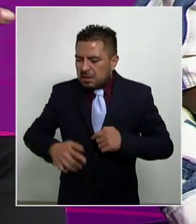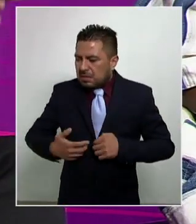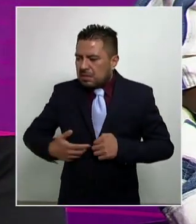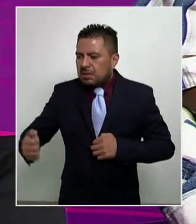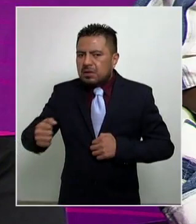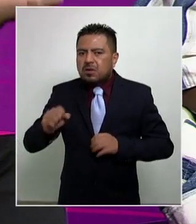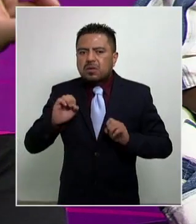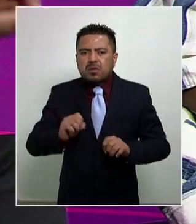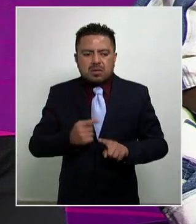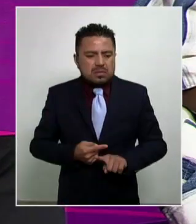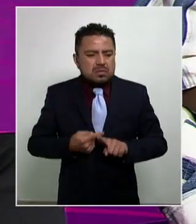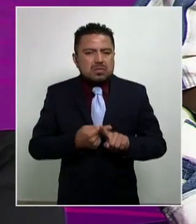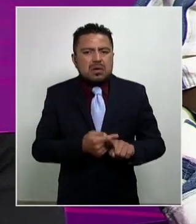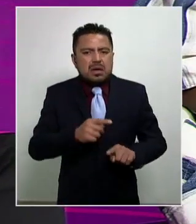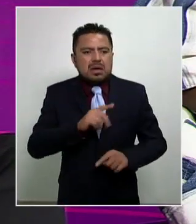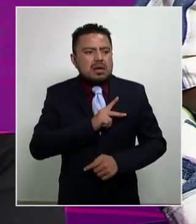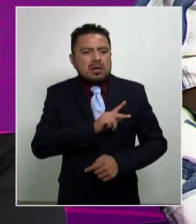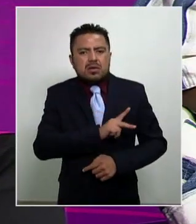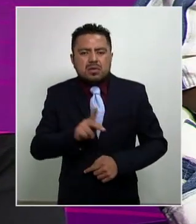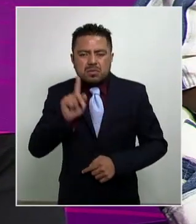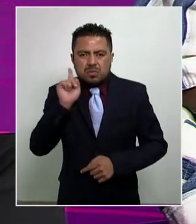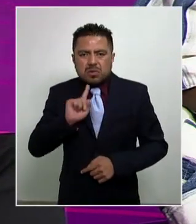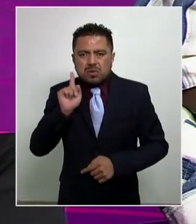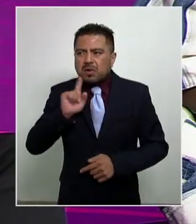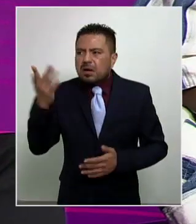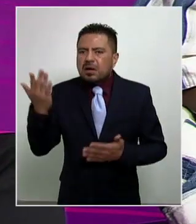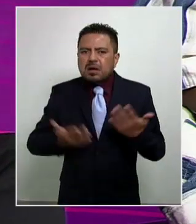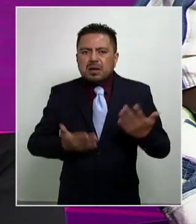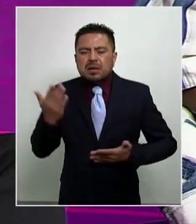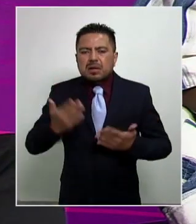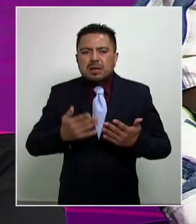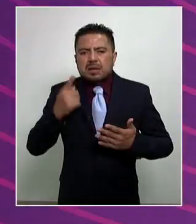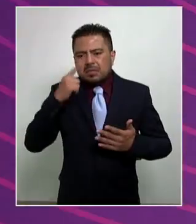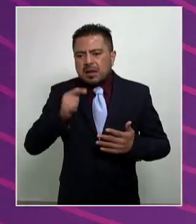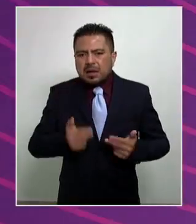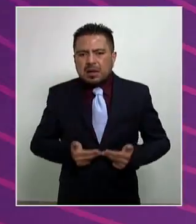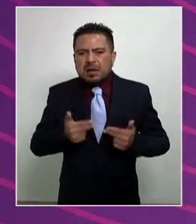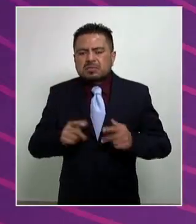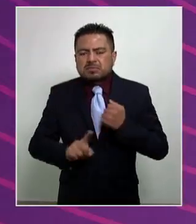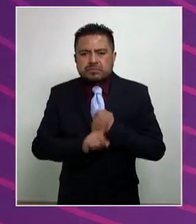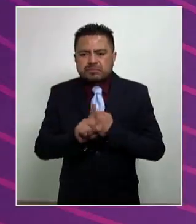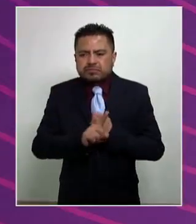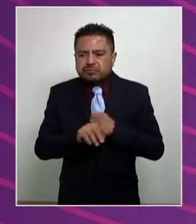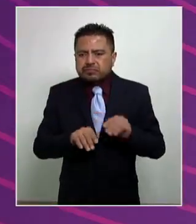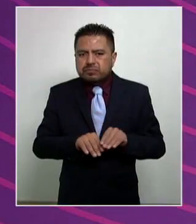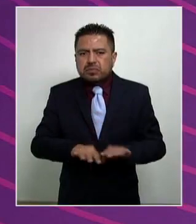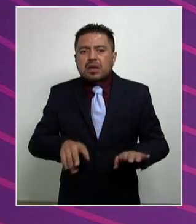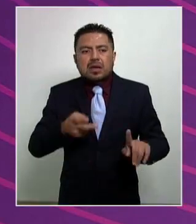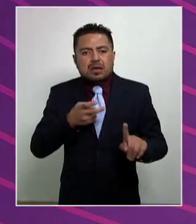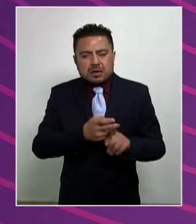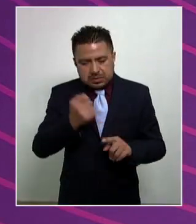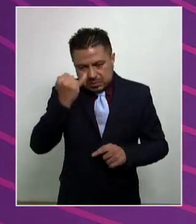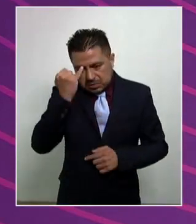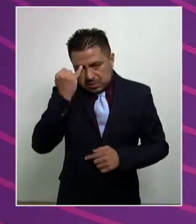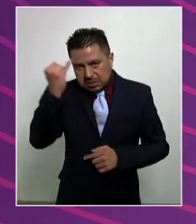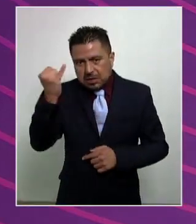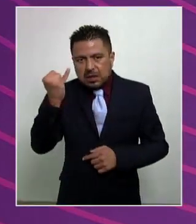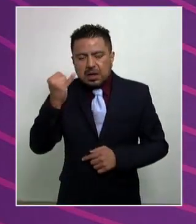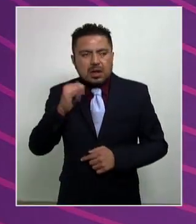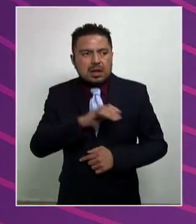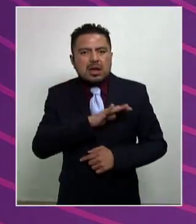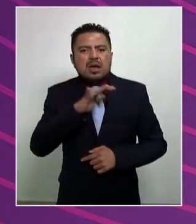vienen a violar a nuestras mujeres, vienen a generar caos, ¿no? Y esta idea de